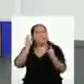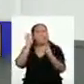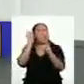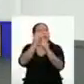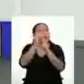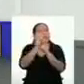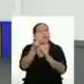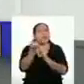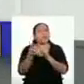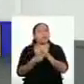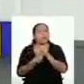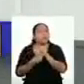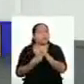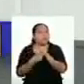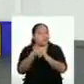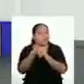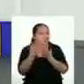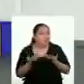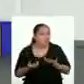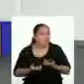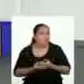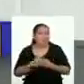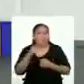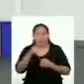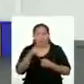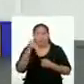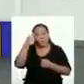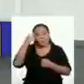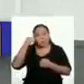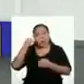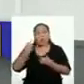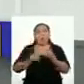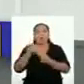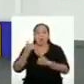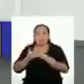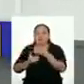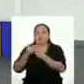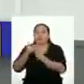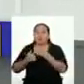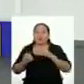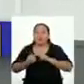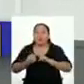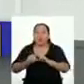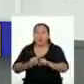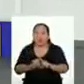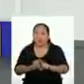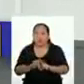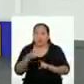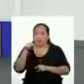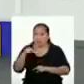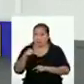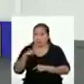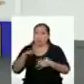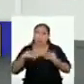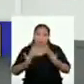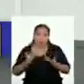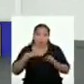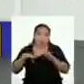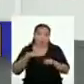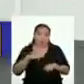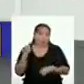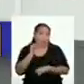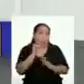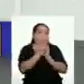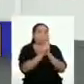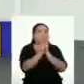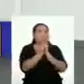un deseo personal y traten de estimar una progresión geométrica para llegar a ella? Tiene que ser una meta viable. Como mi canal